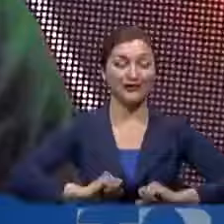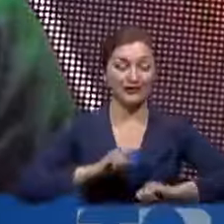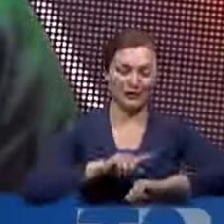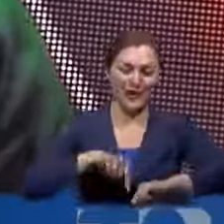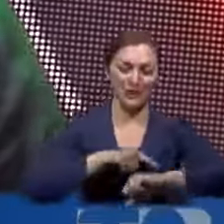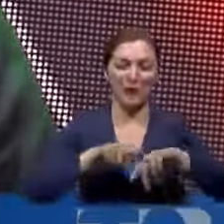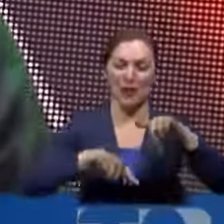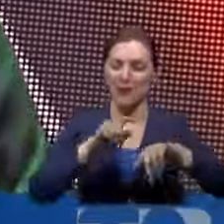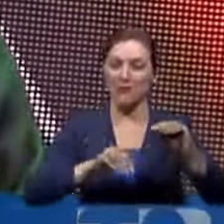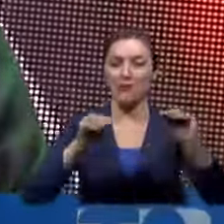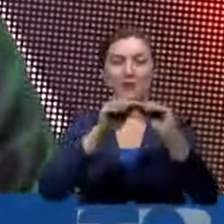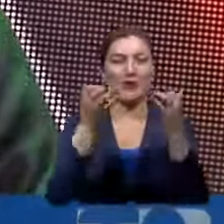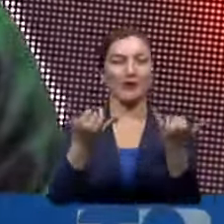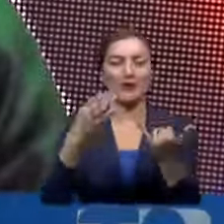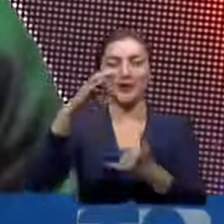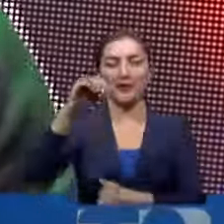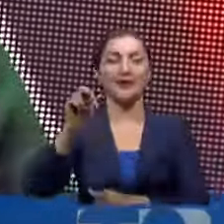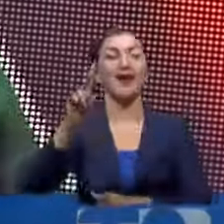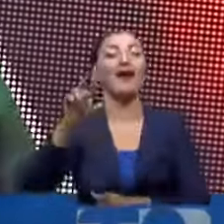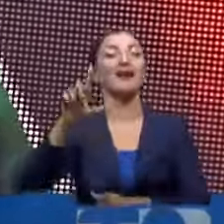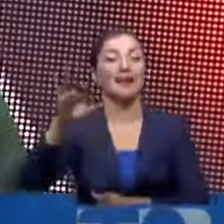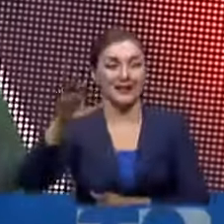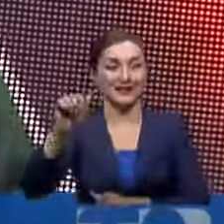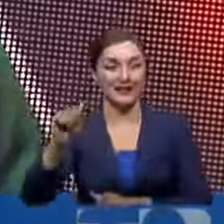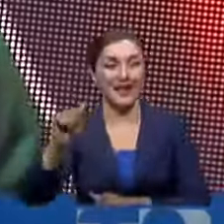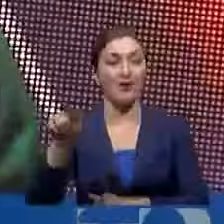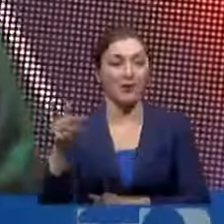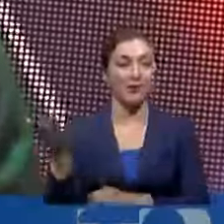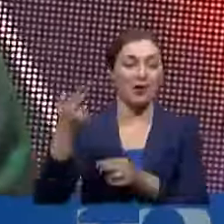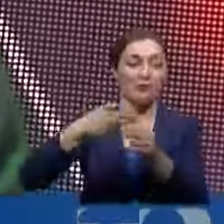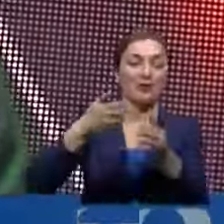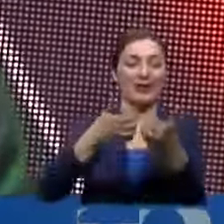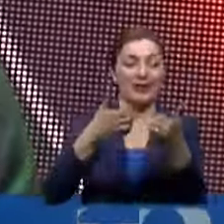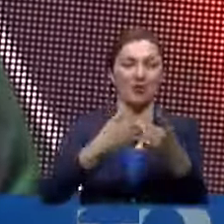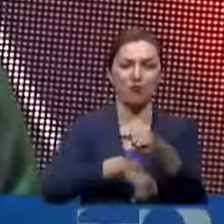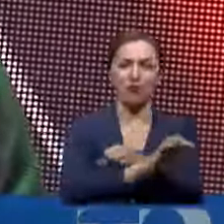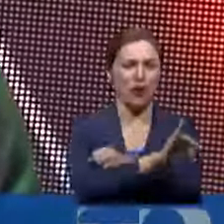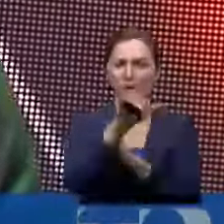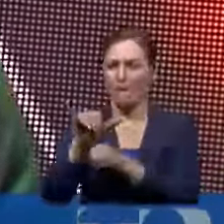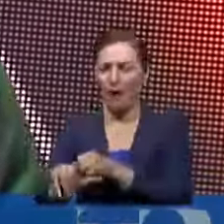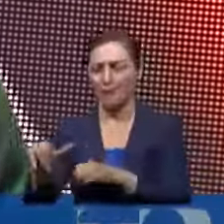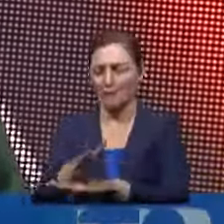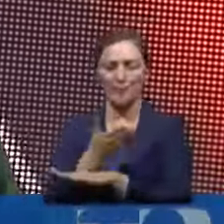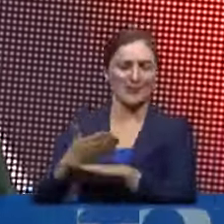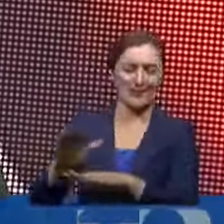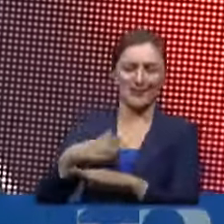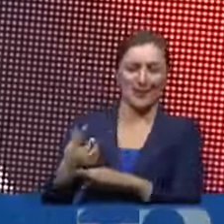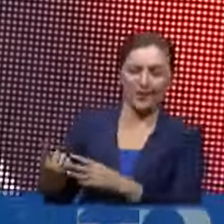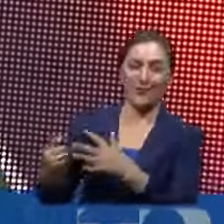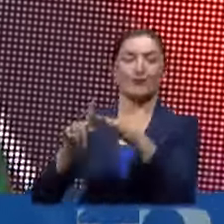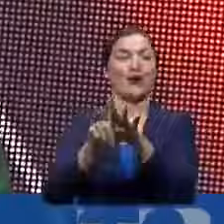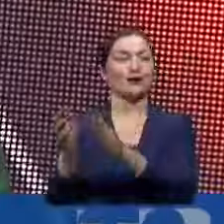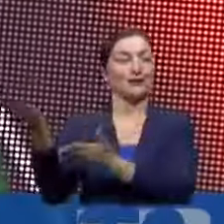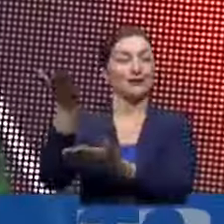el tiempo más amigos. Por ejemplo, esta vez está Carlita en la alineación de Equilibrio, como un equipo de fútbol que se va renovando, por así decirlo. Ahora la toma